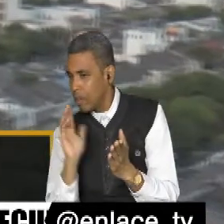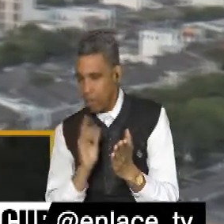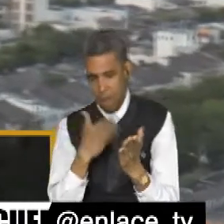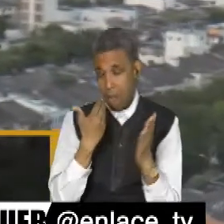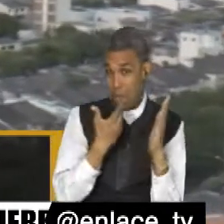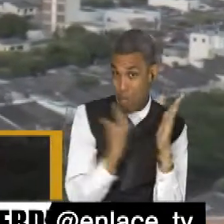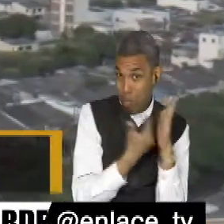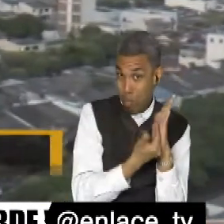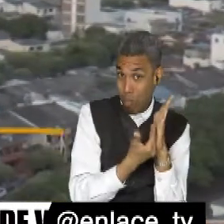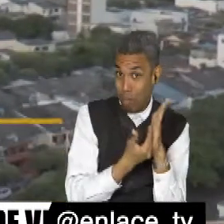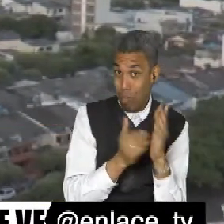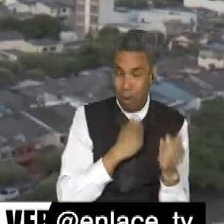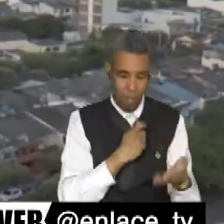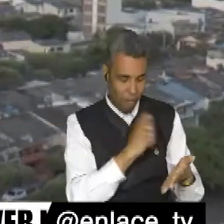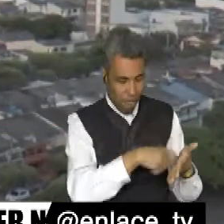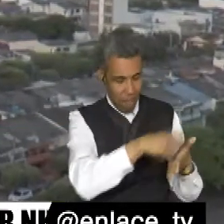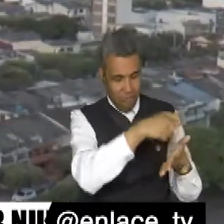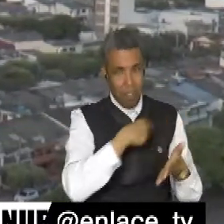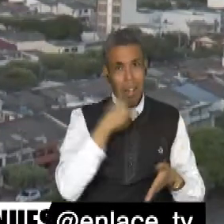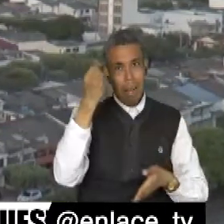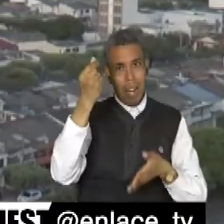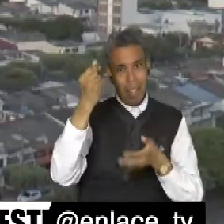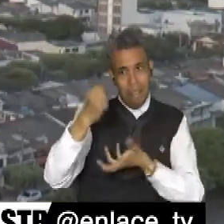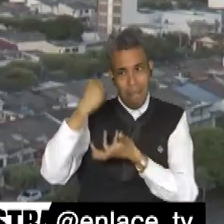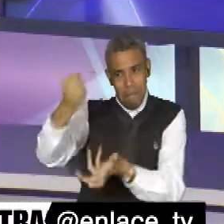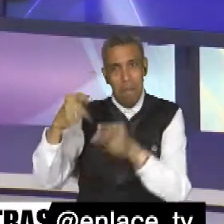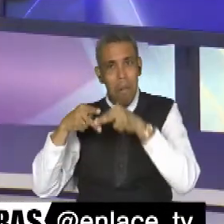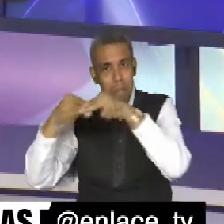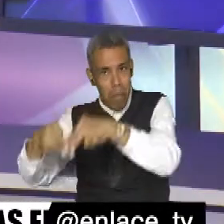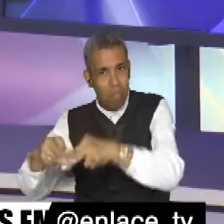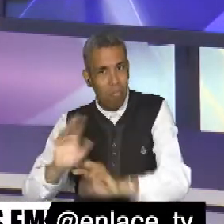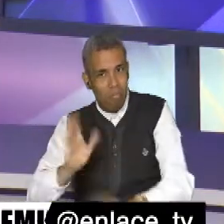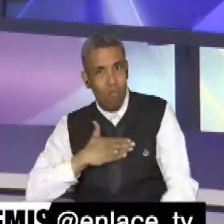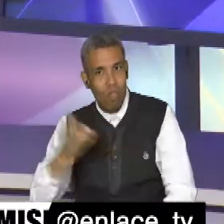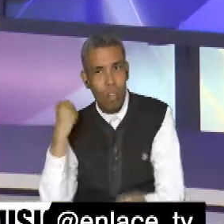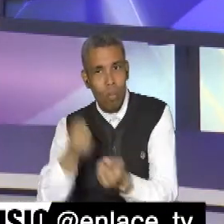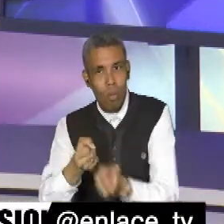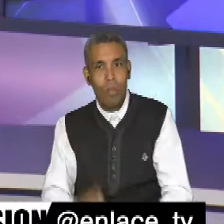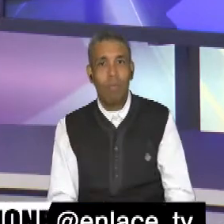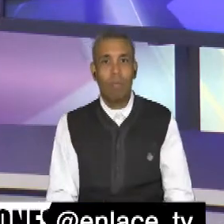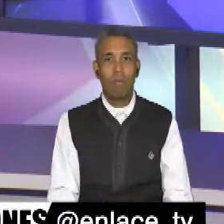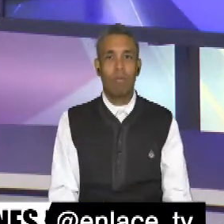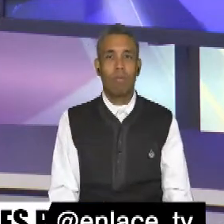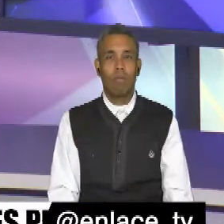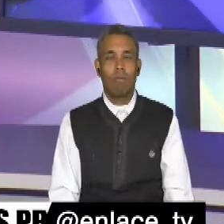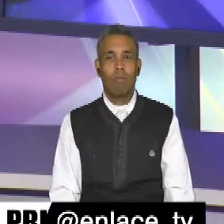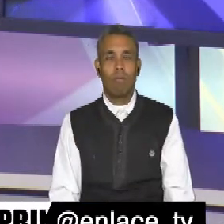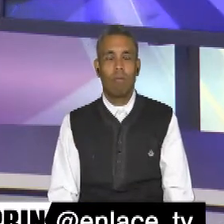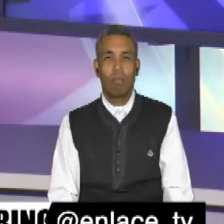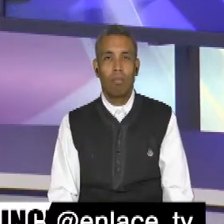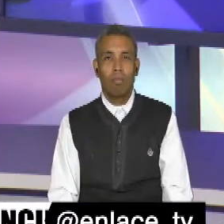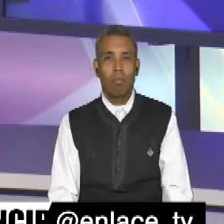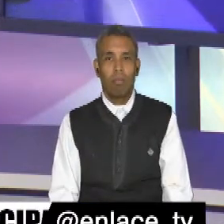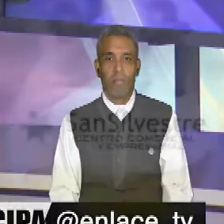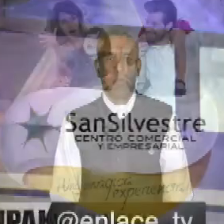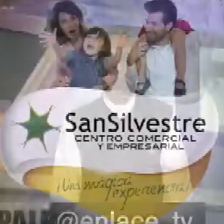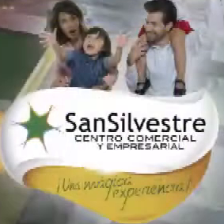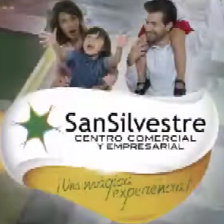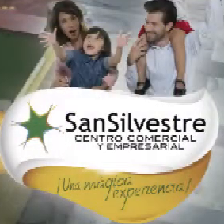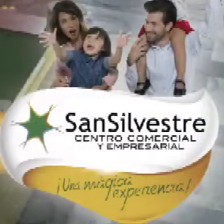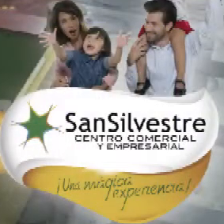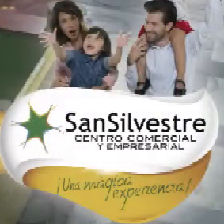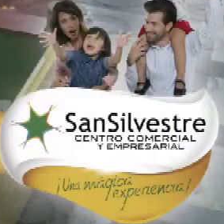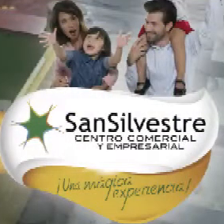así aprueban otorgar el fortalecimiento. Llegó al Centro Comercial San Silvestre La Fábrica, donde